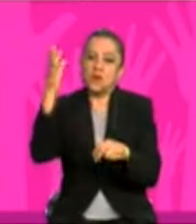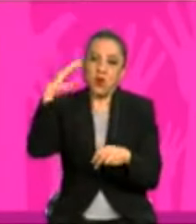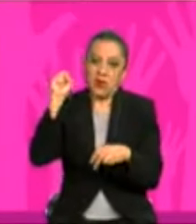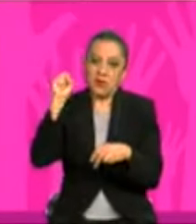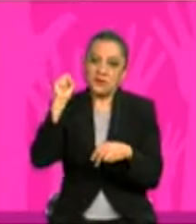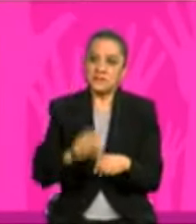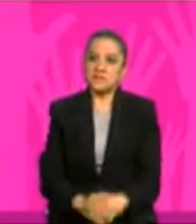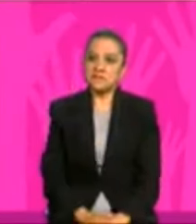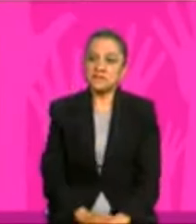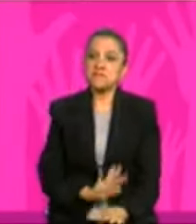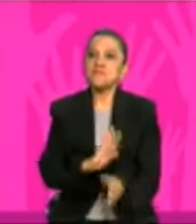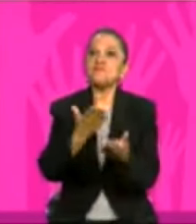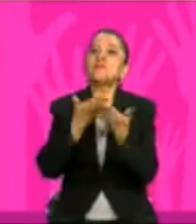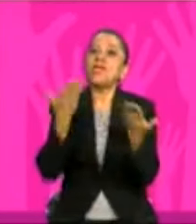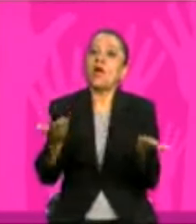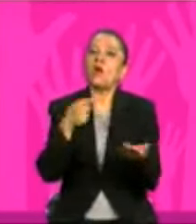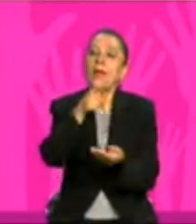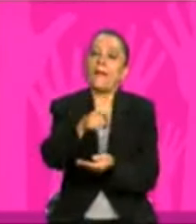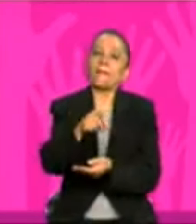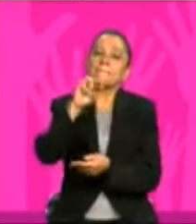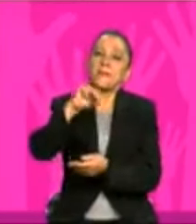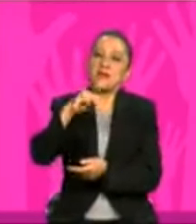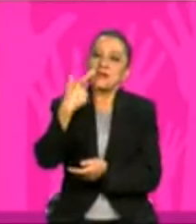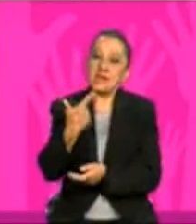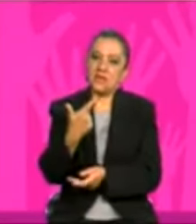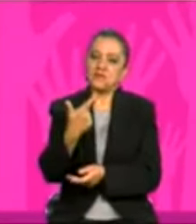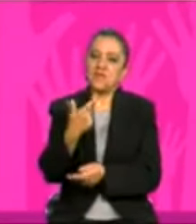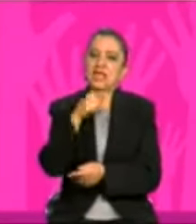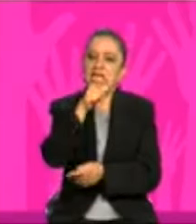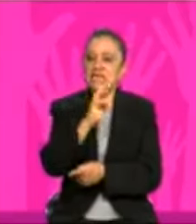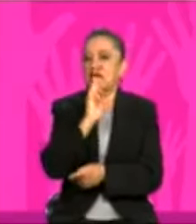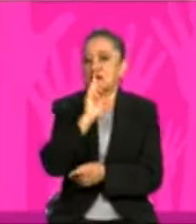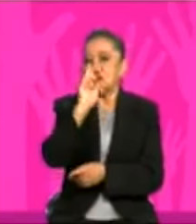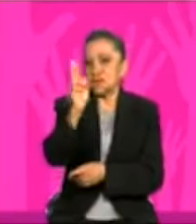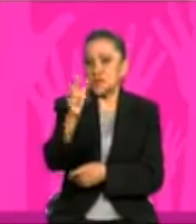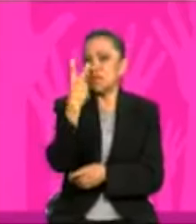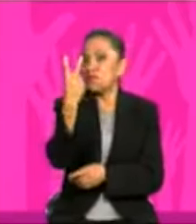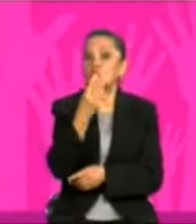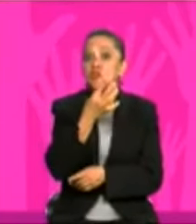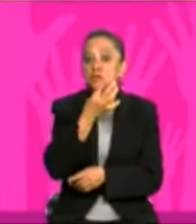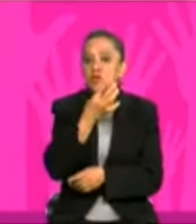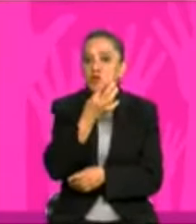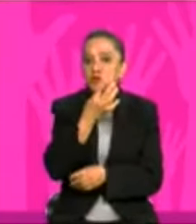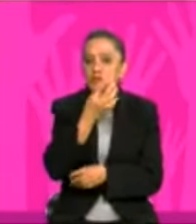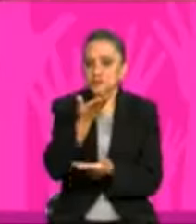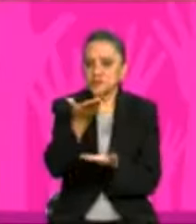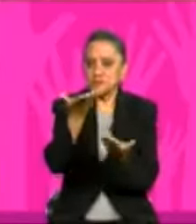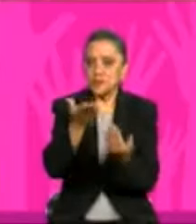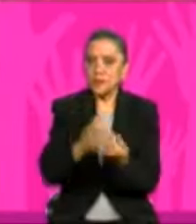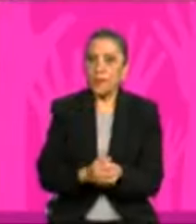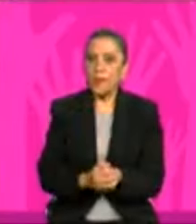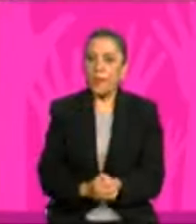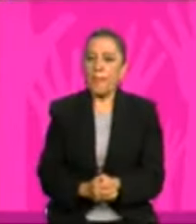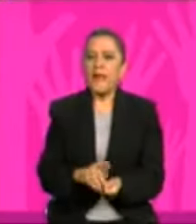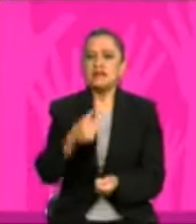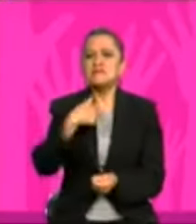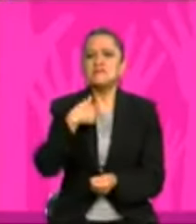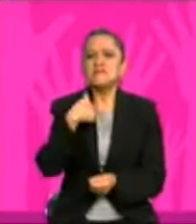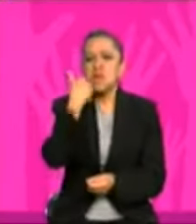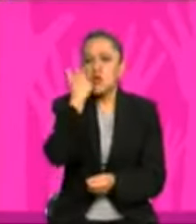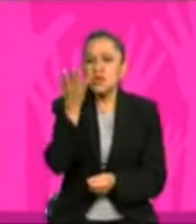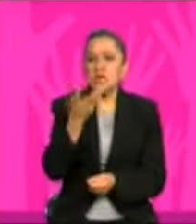el turno de Margarita González Arabia con su derecho de réplica de 2 minutos. Adelante, candidata. Sí, yo creo que